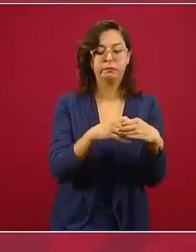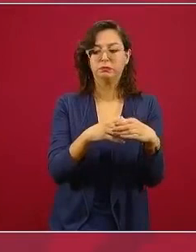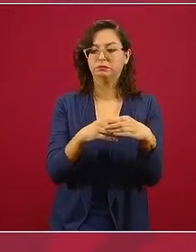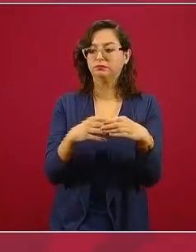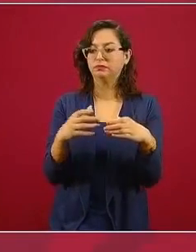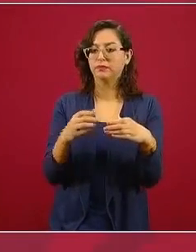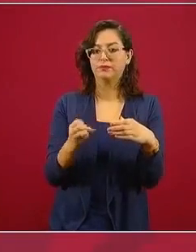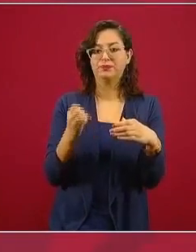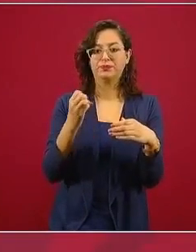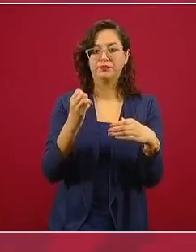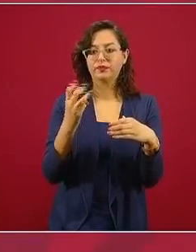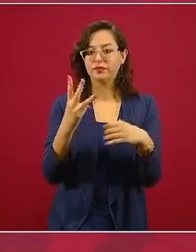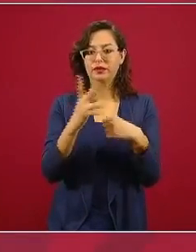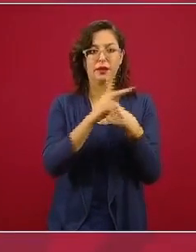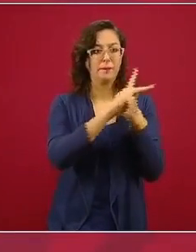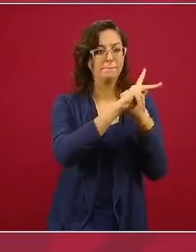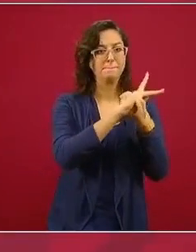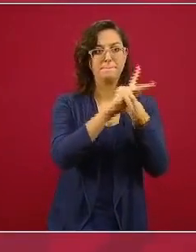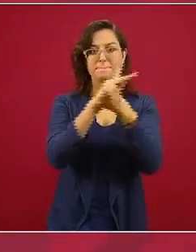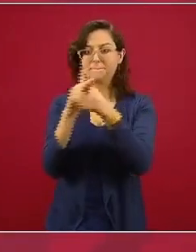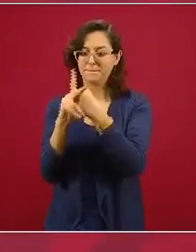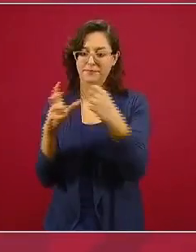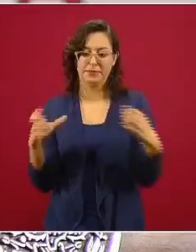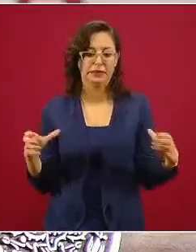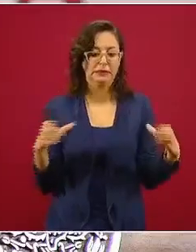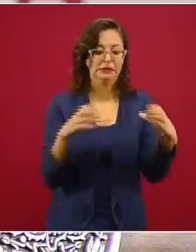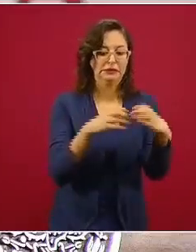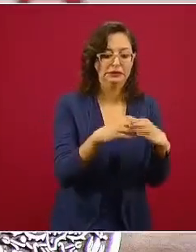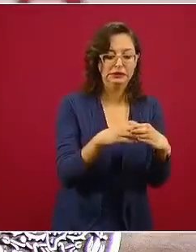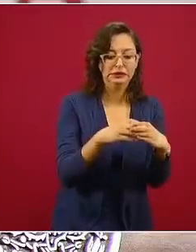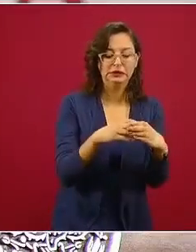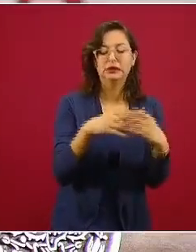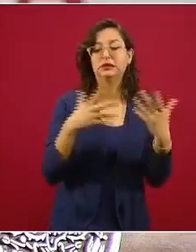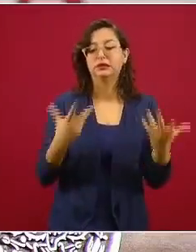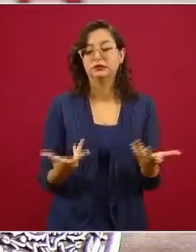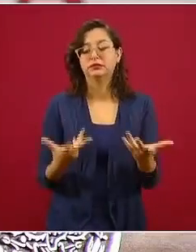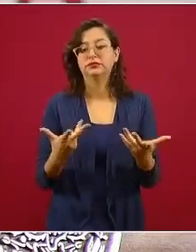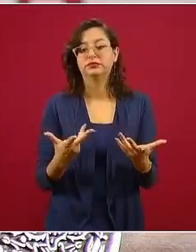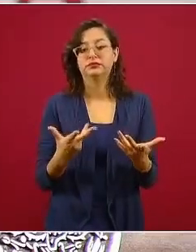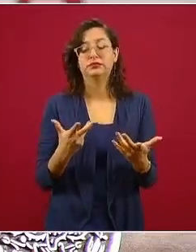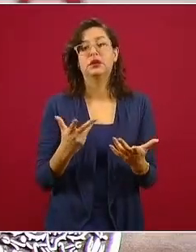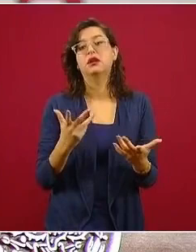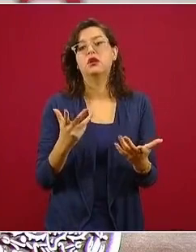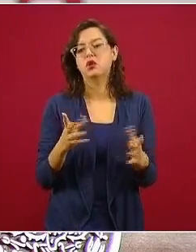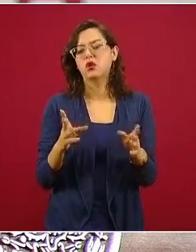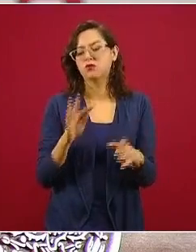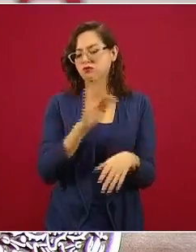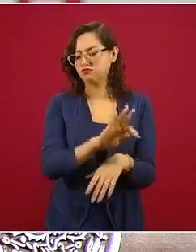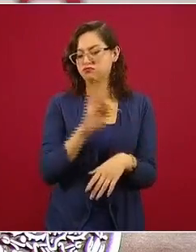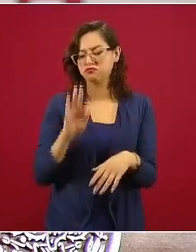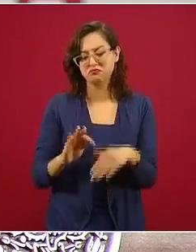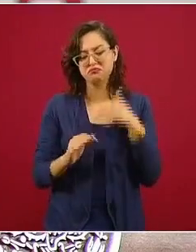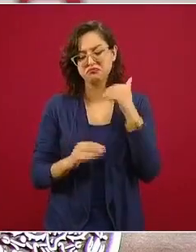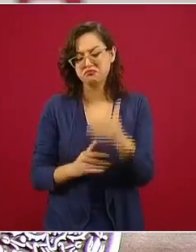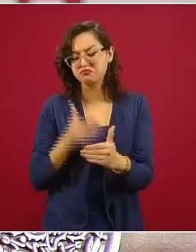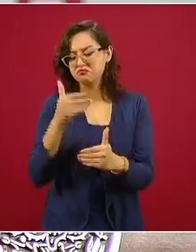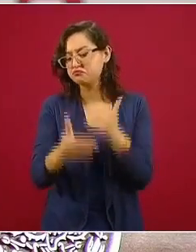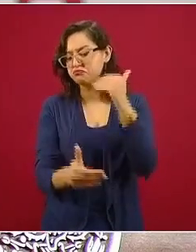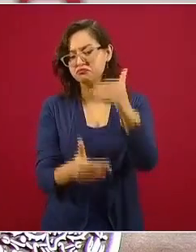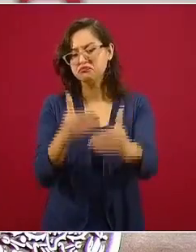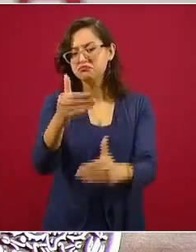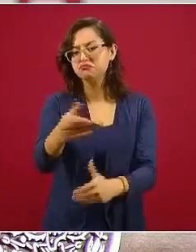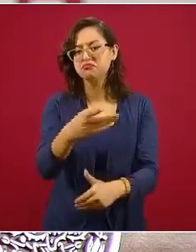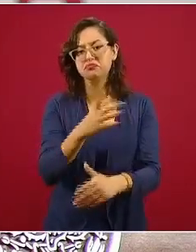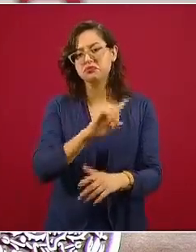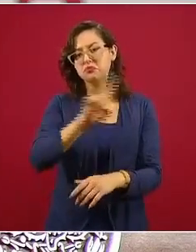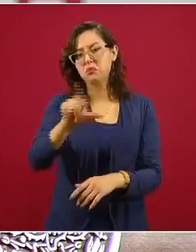Tiene que haber una demanda en Estados Unidos, tiene que aprobarse como tal la demanda en instancias de